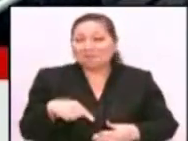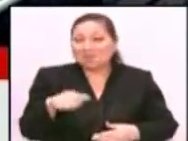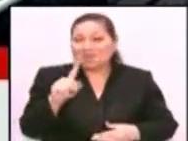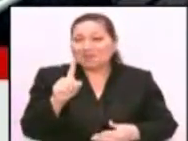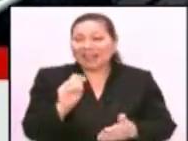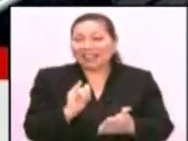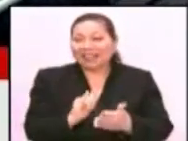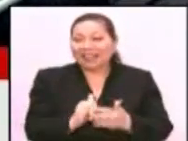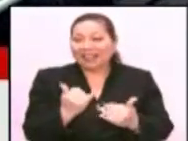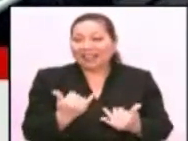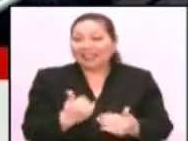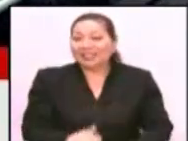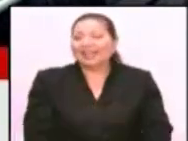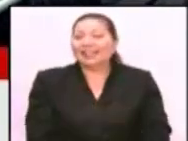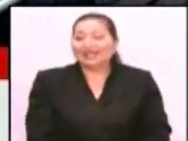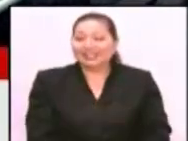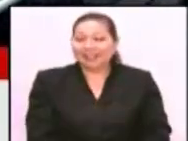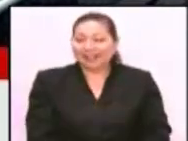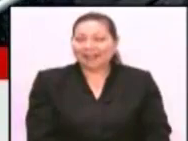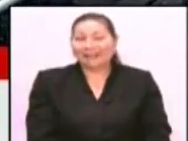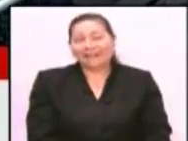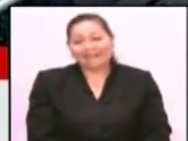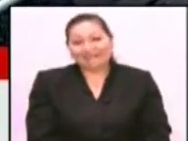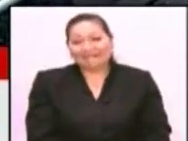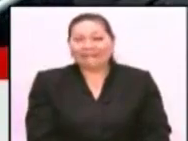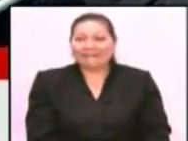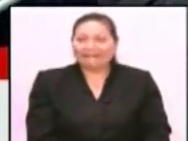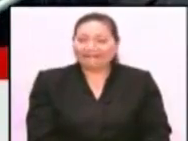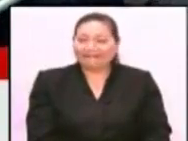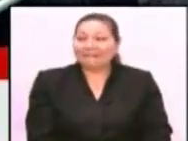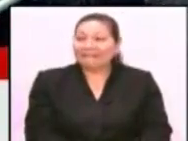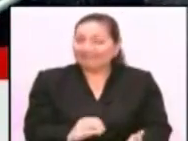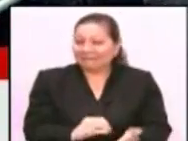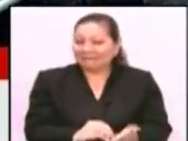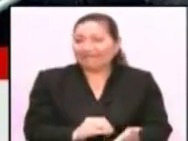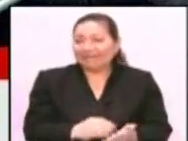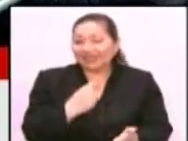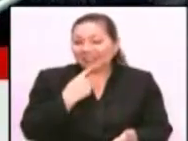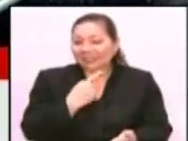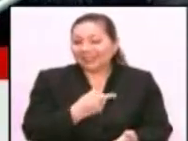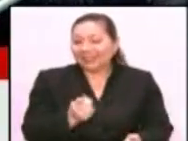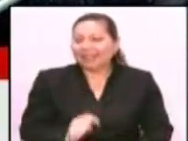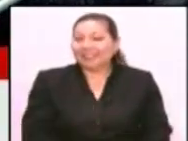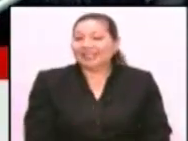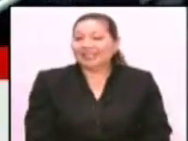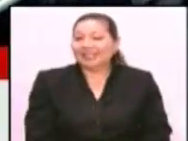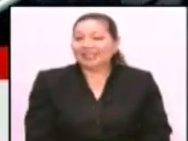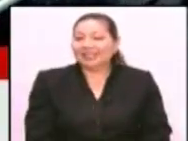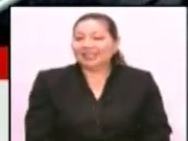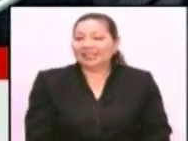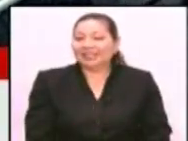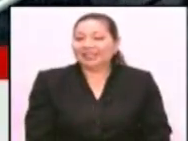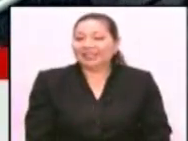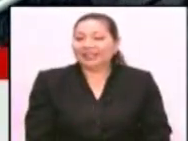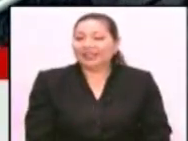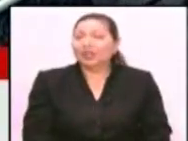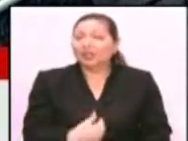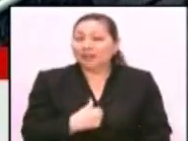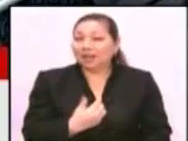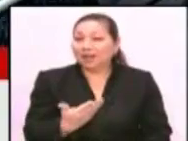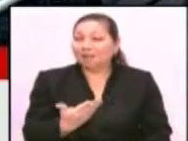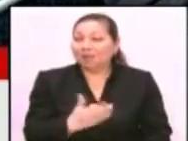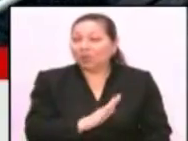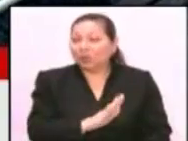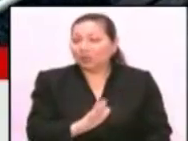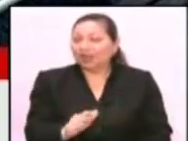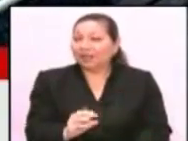vez que se da desde esa forma, ¿no? Y eso se va a repetir. Entonces, sí, yo les pediría a